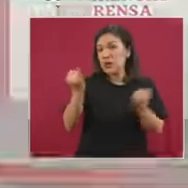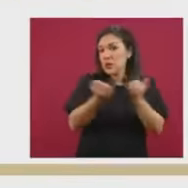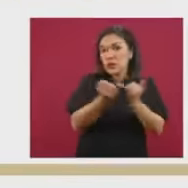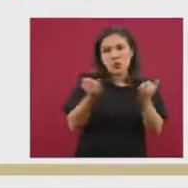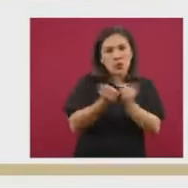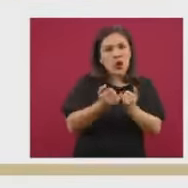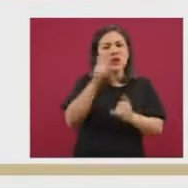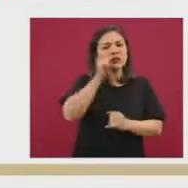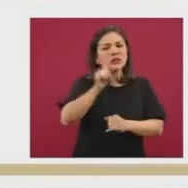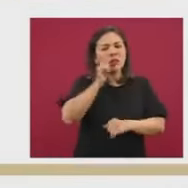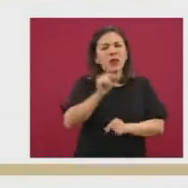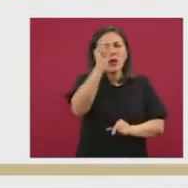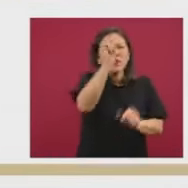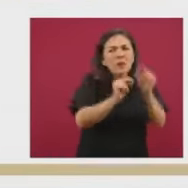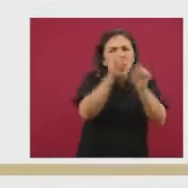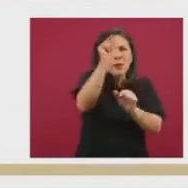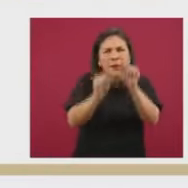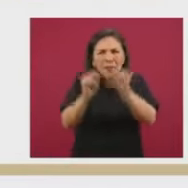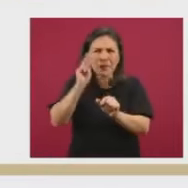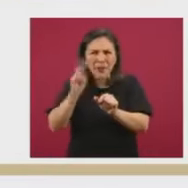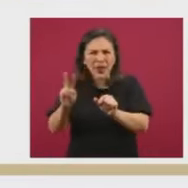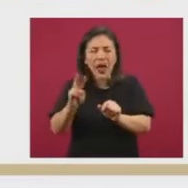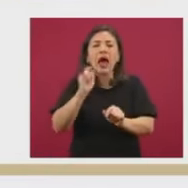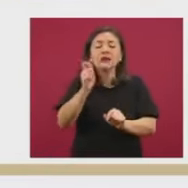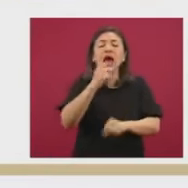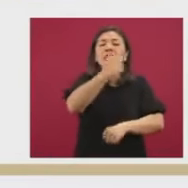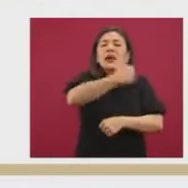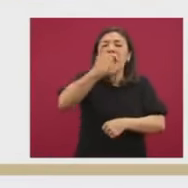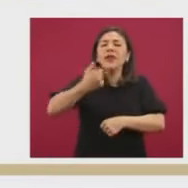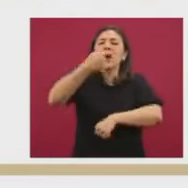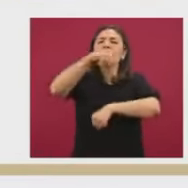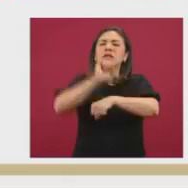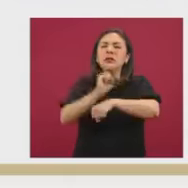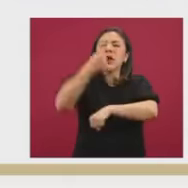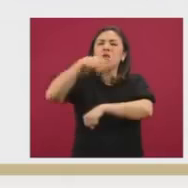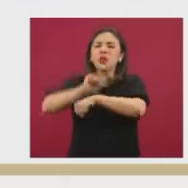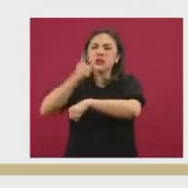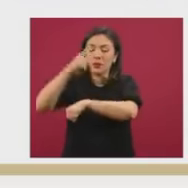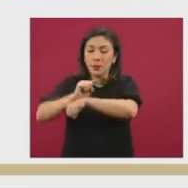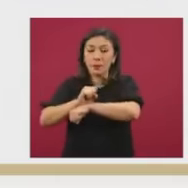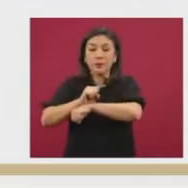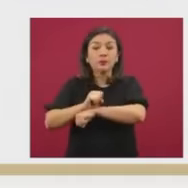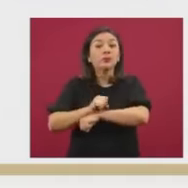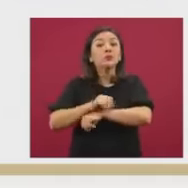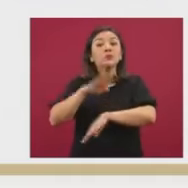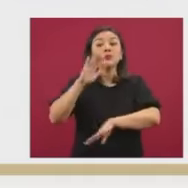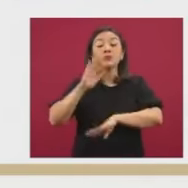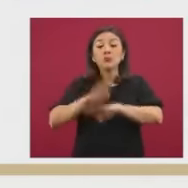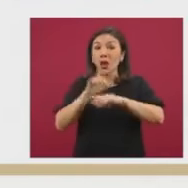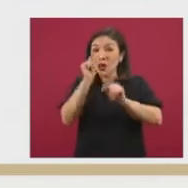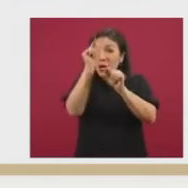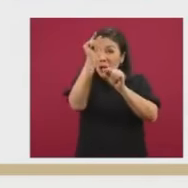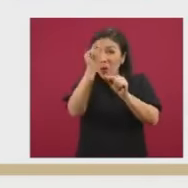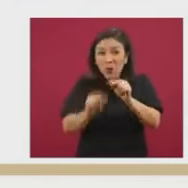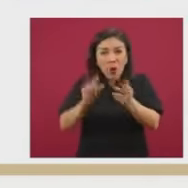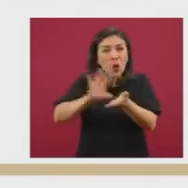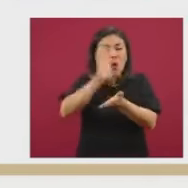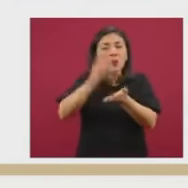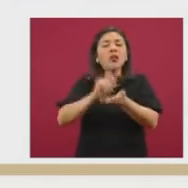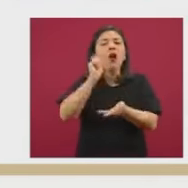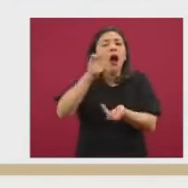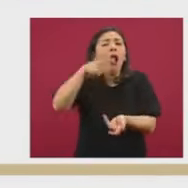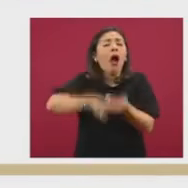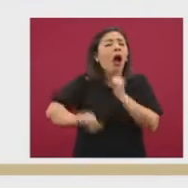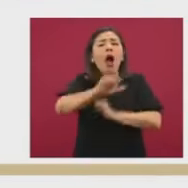igual en cada una de las barras es cada una de las semanas, y la altura total de la barra son todas las defunciones que